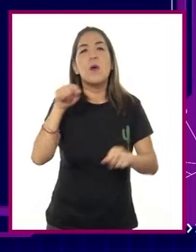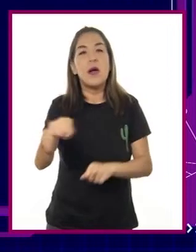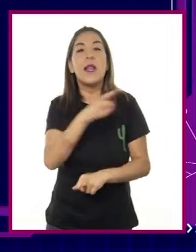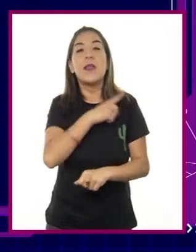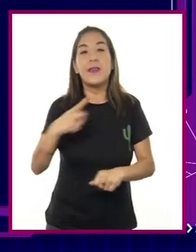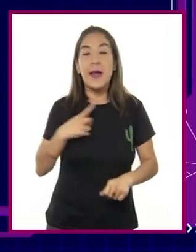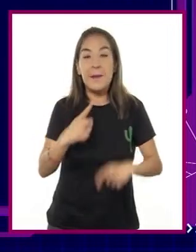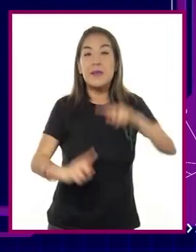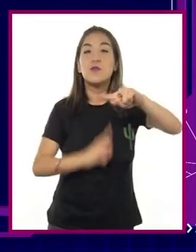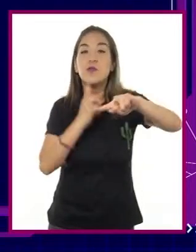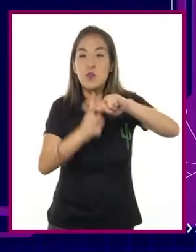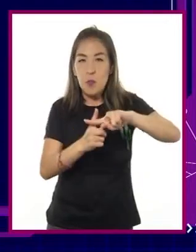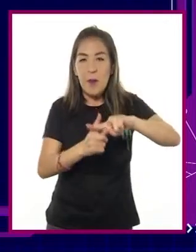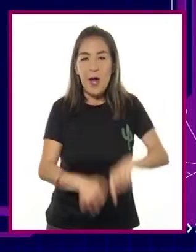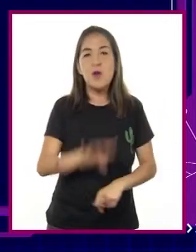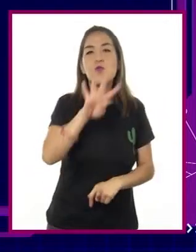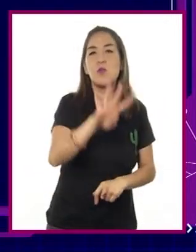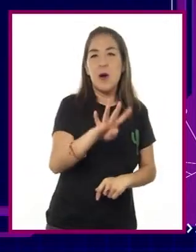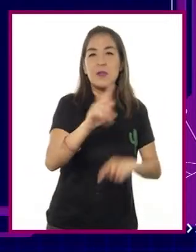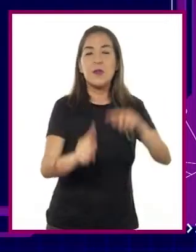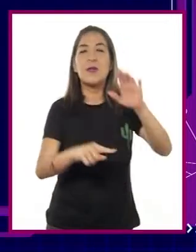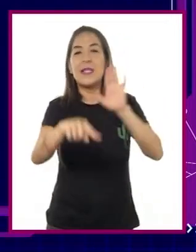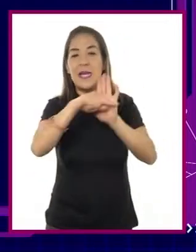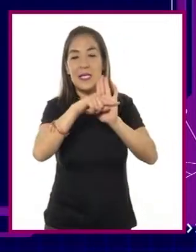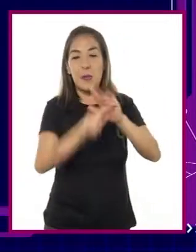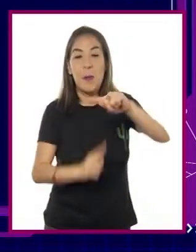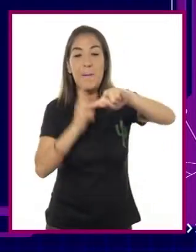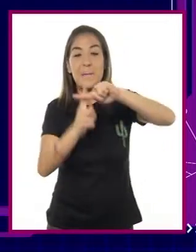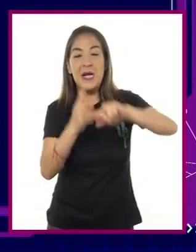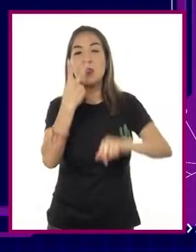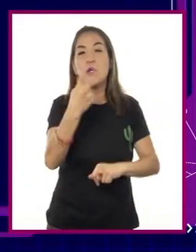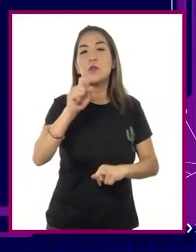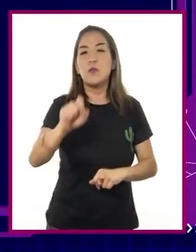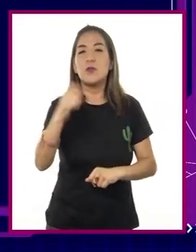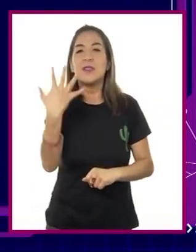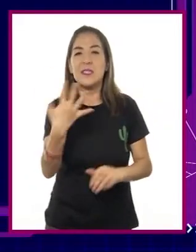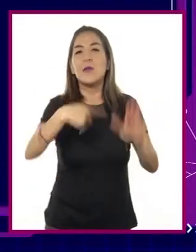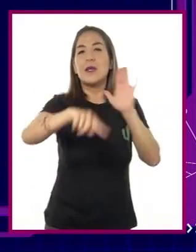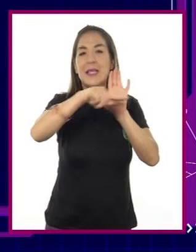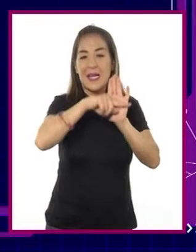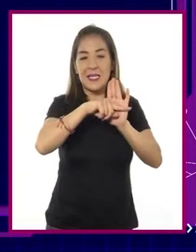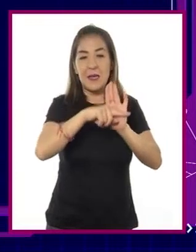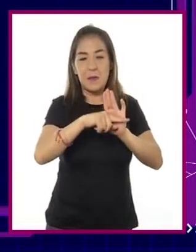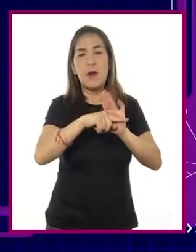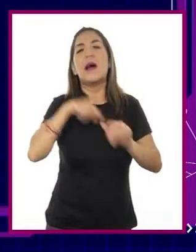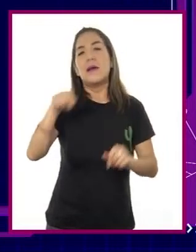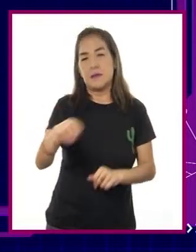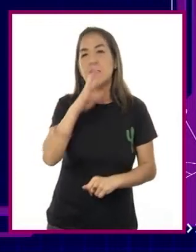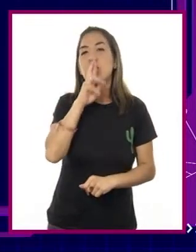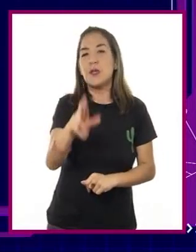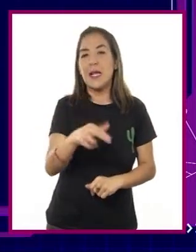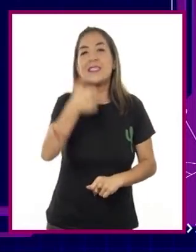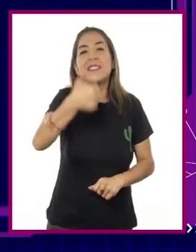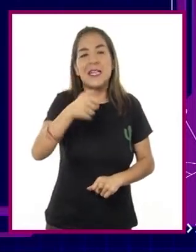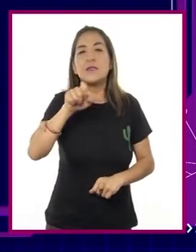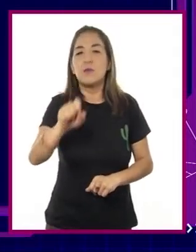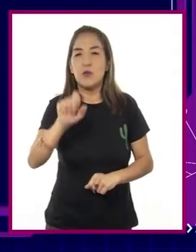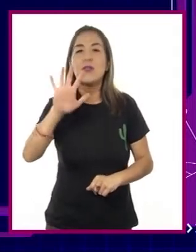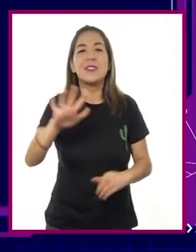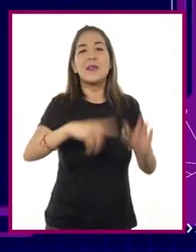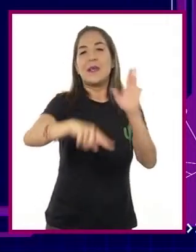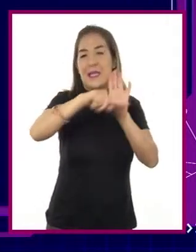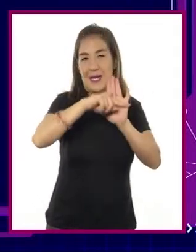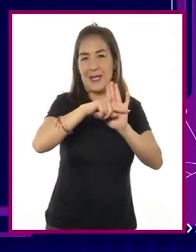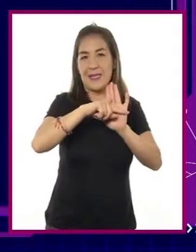debemos sumar 4 negativo más 2.5 negativo, lo que nos da 6.5